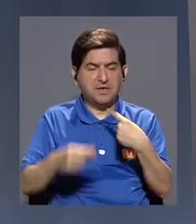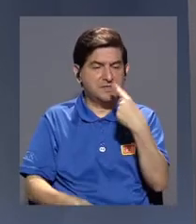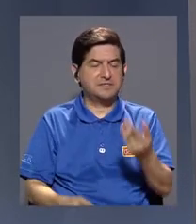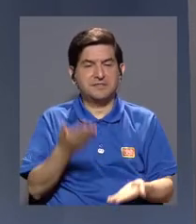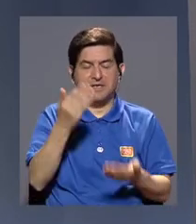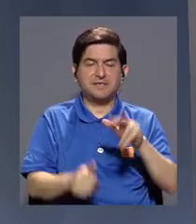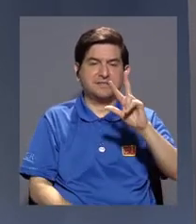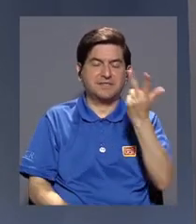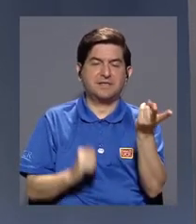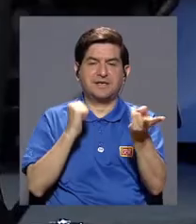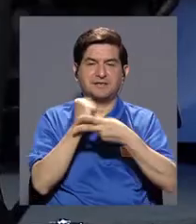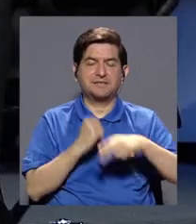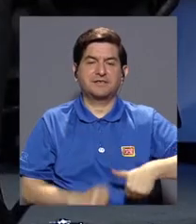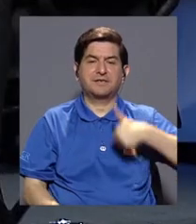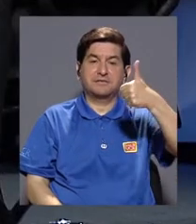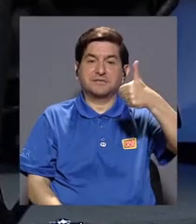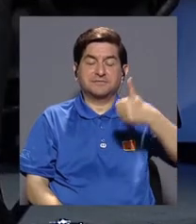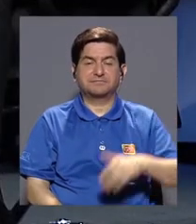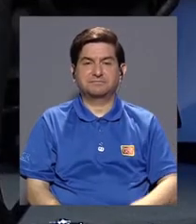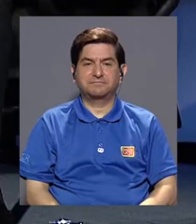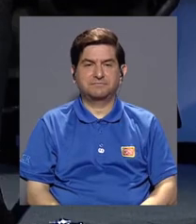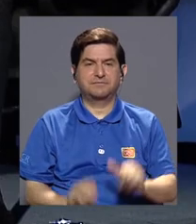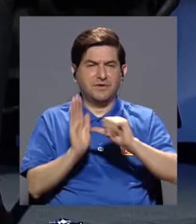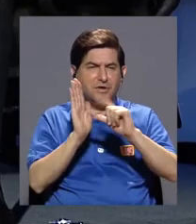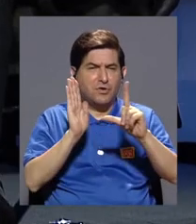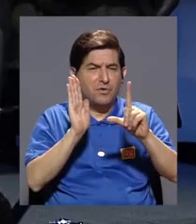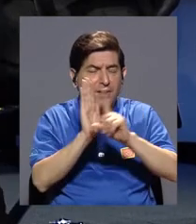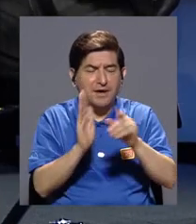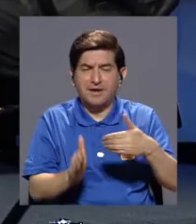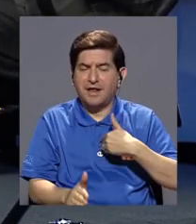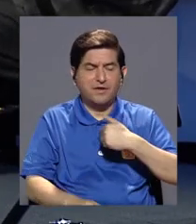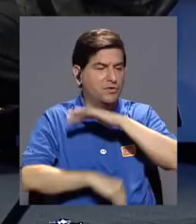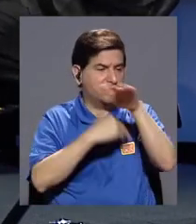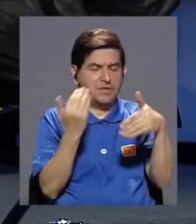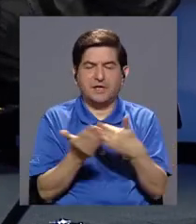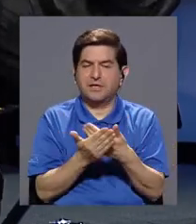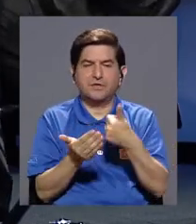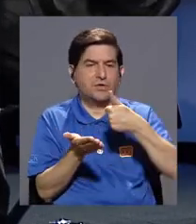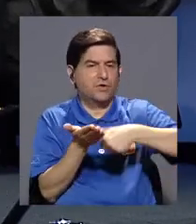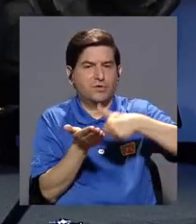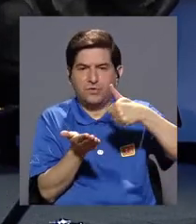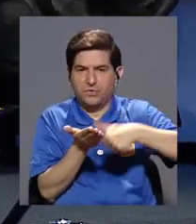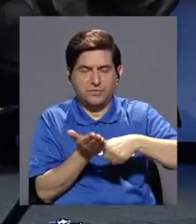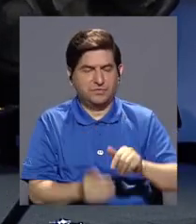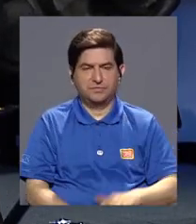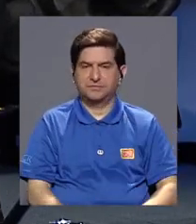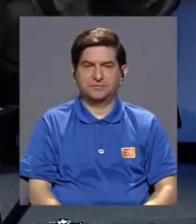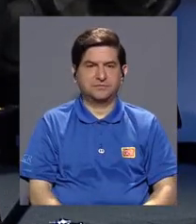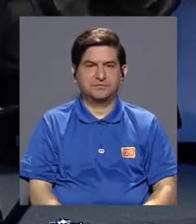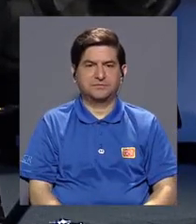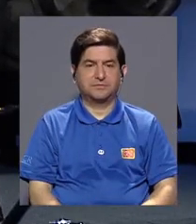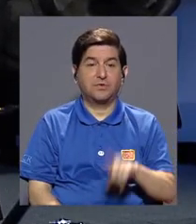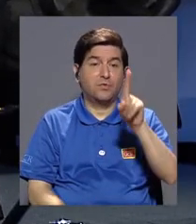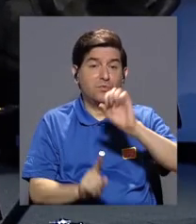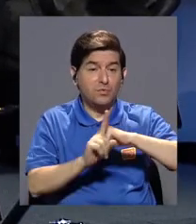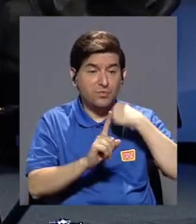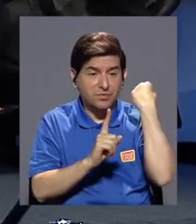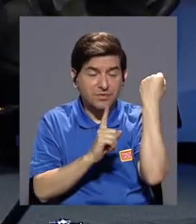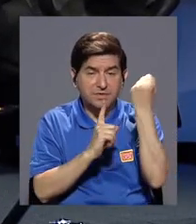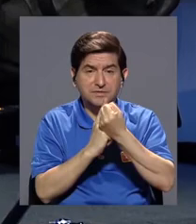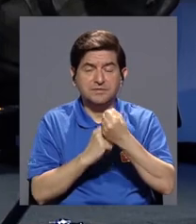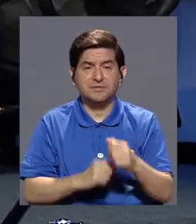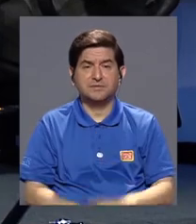tal vez a la tercera va a la vencida. Con una asamblea legislativa que no tiene todos los votos, con un escenario